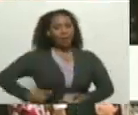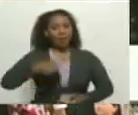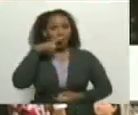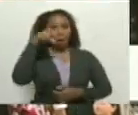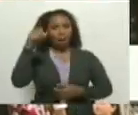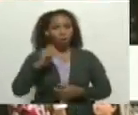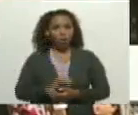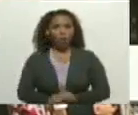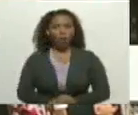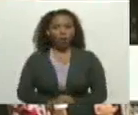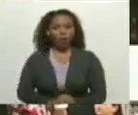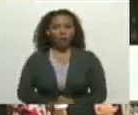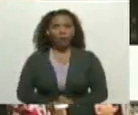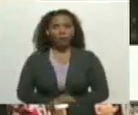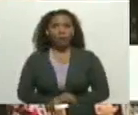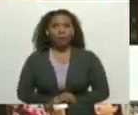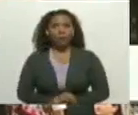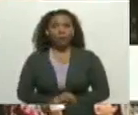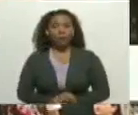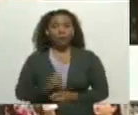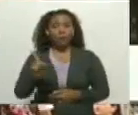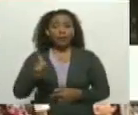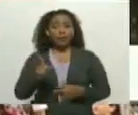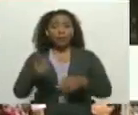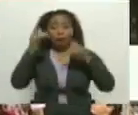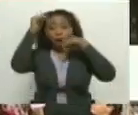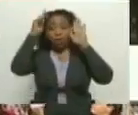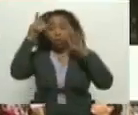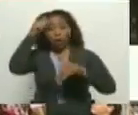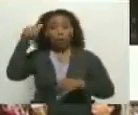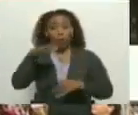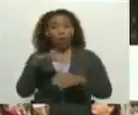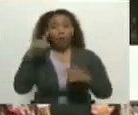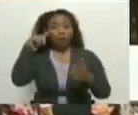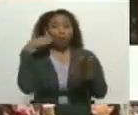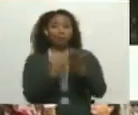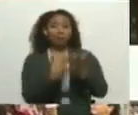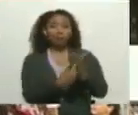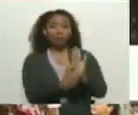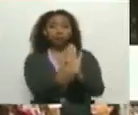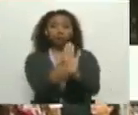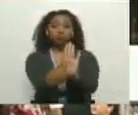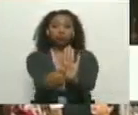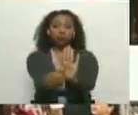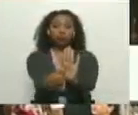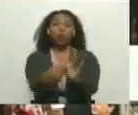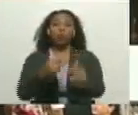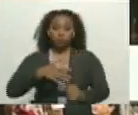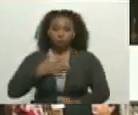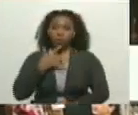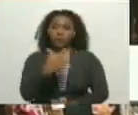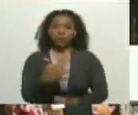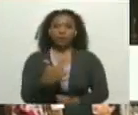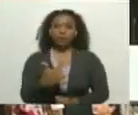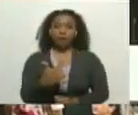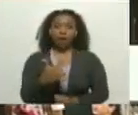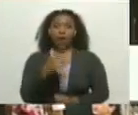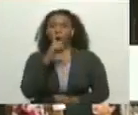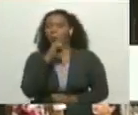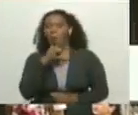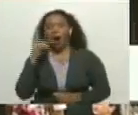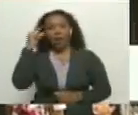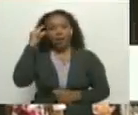una tensión permanente por atender al pueblo. Soy testigo, lo puedo decir. No hay día que el presidente